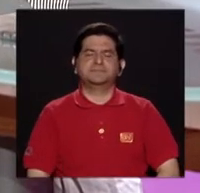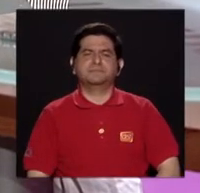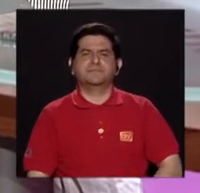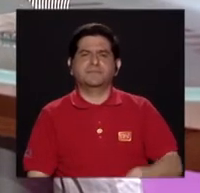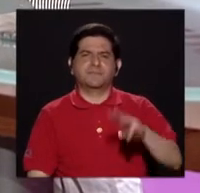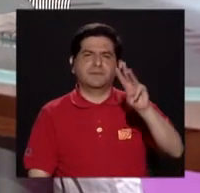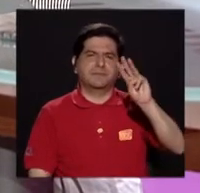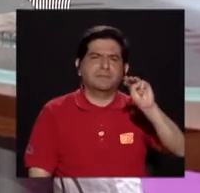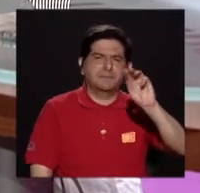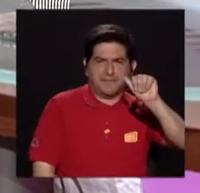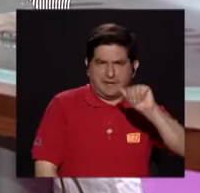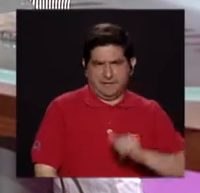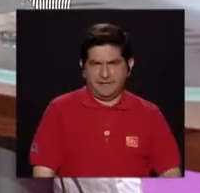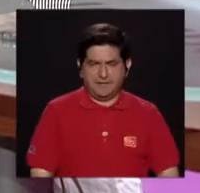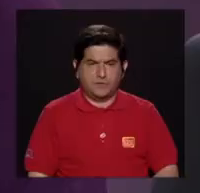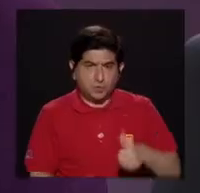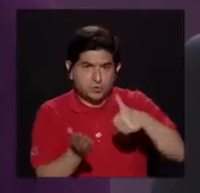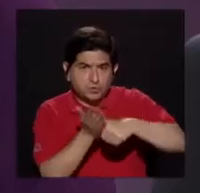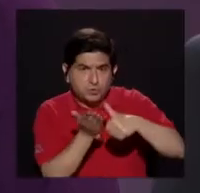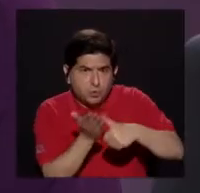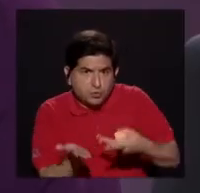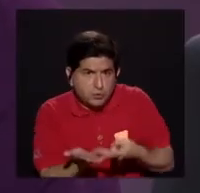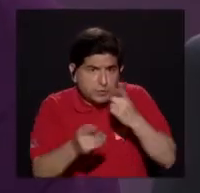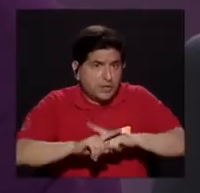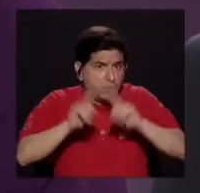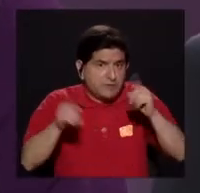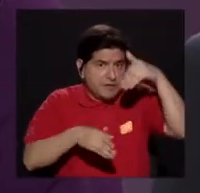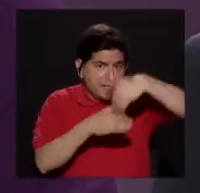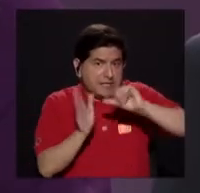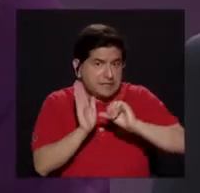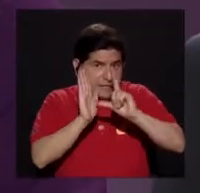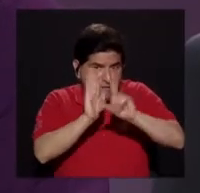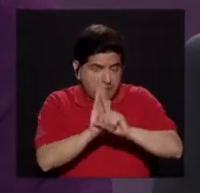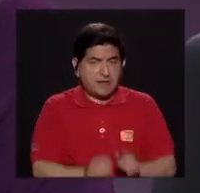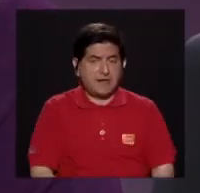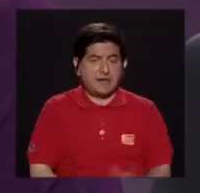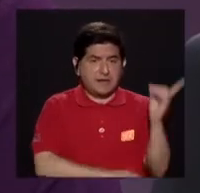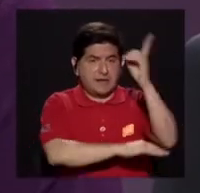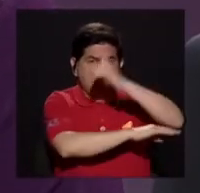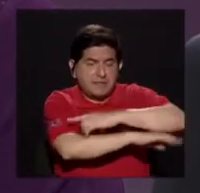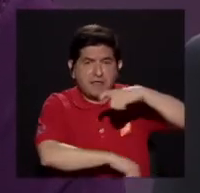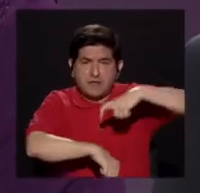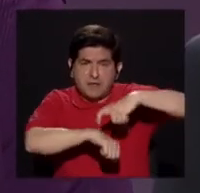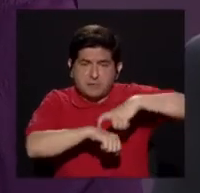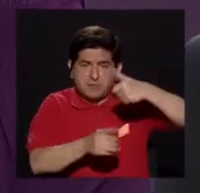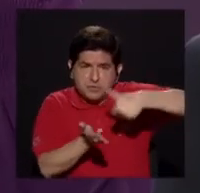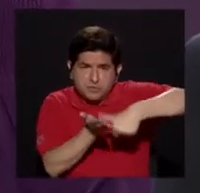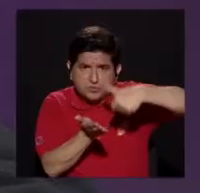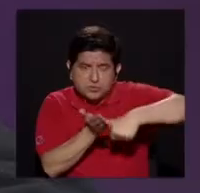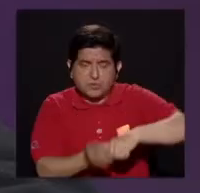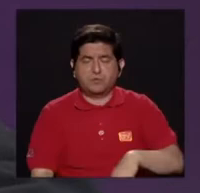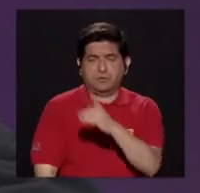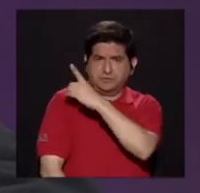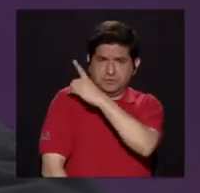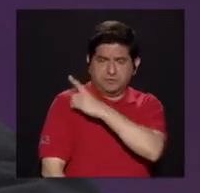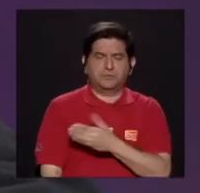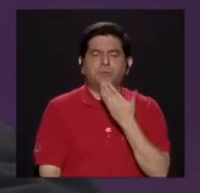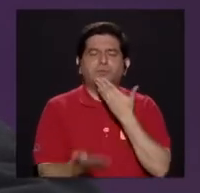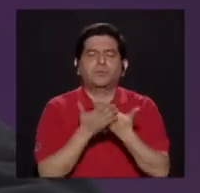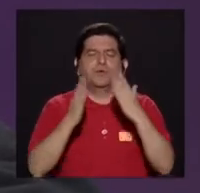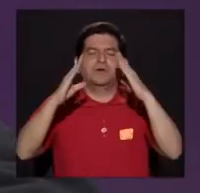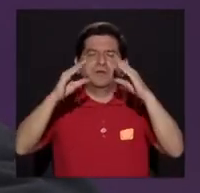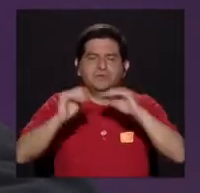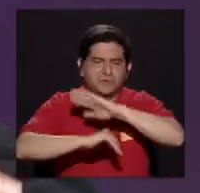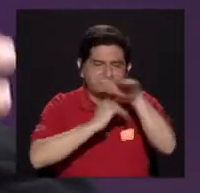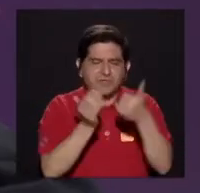Marielos, ¿los votos valen diferente en la Asamblea Legislativa para un día como la elección del directorio? Bueno, primero, muy buenas noches